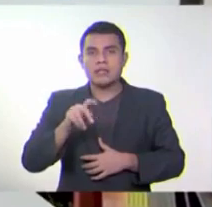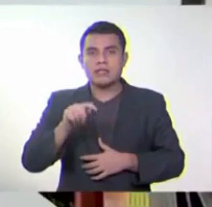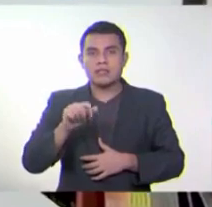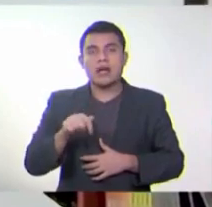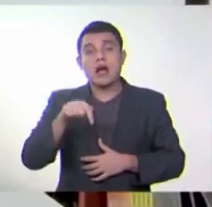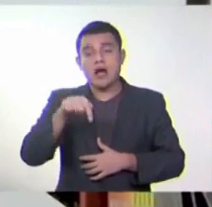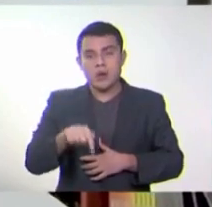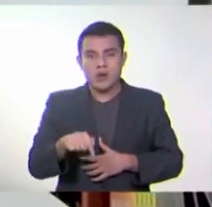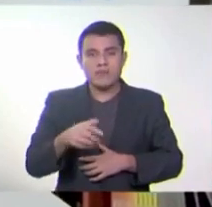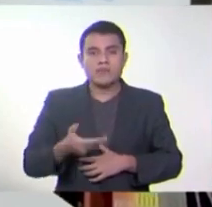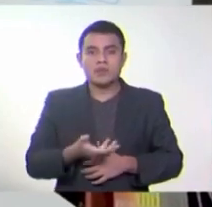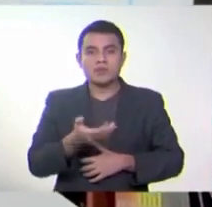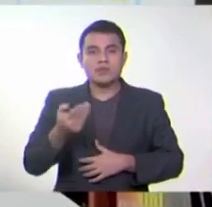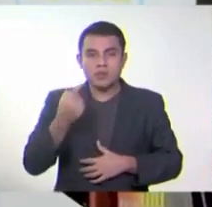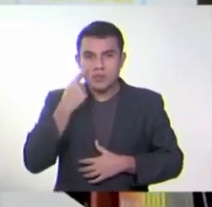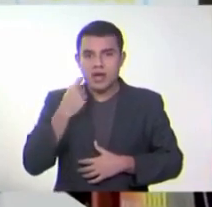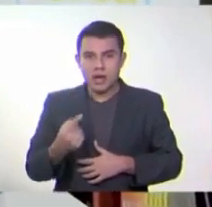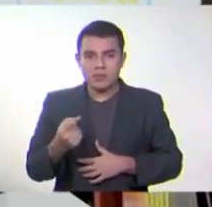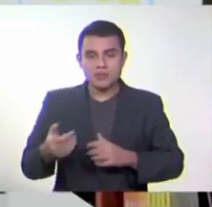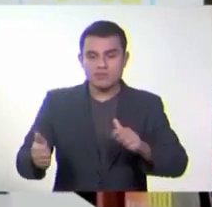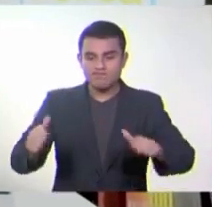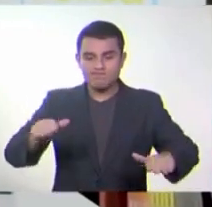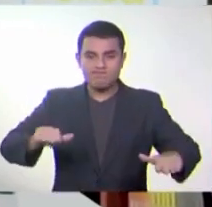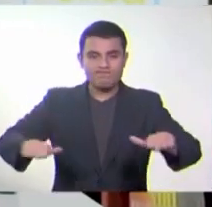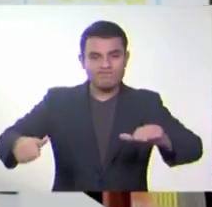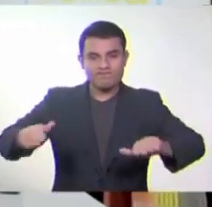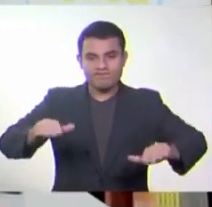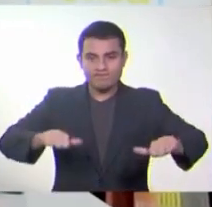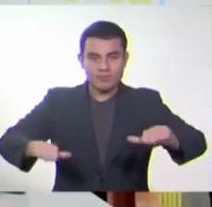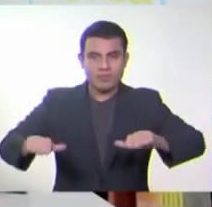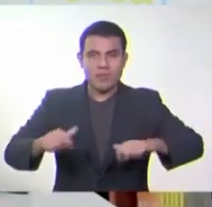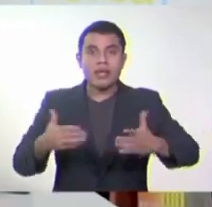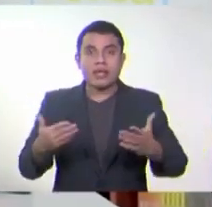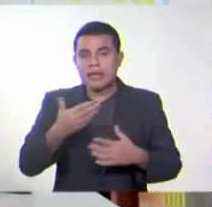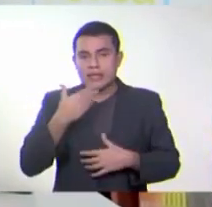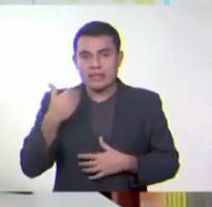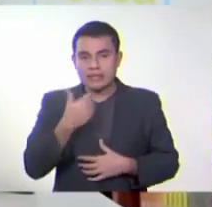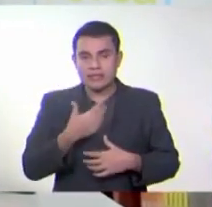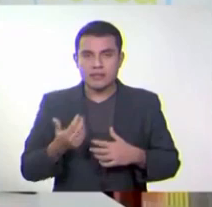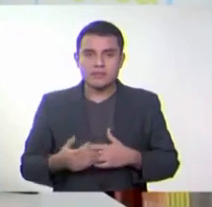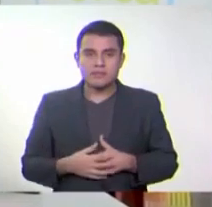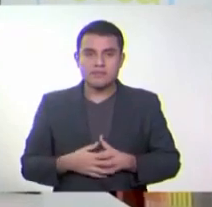Ahora veamos este experimento. ¿Qué pasará?